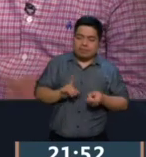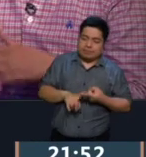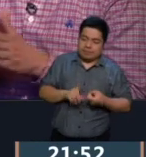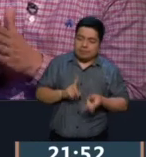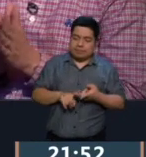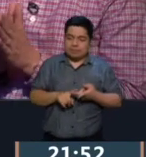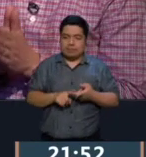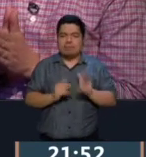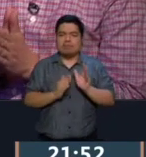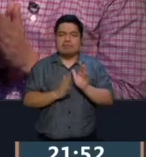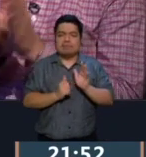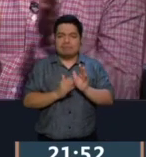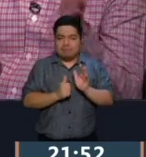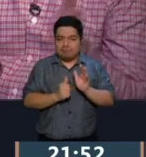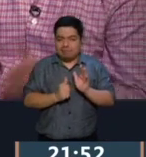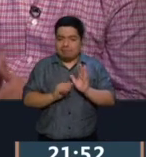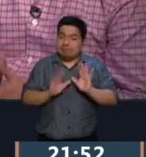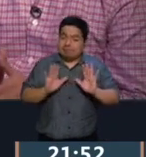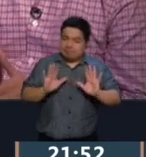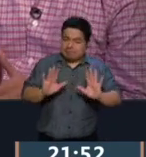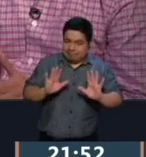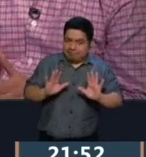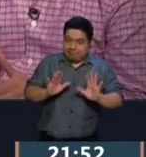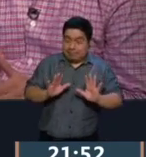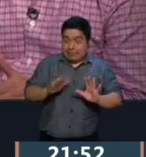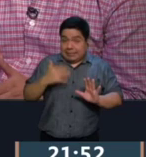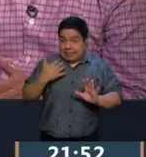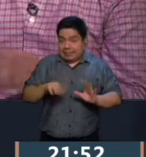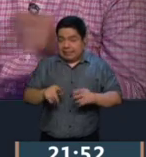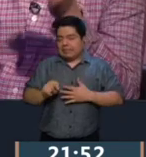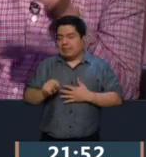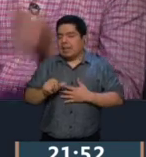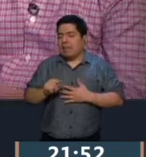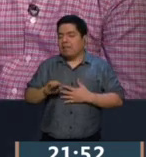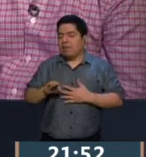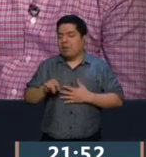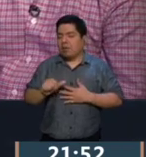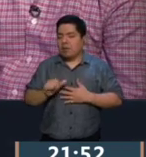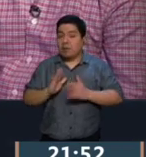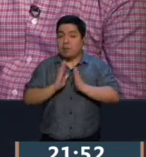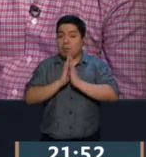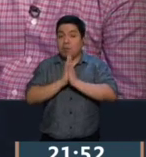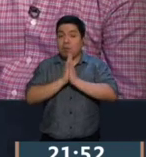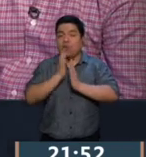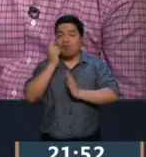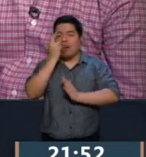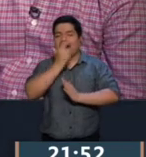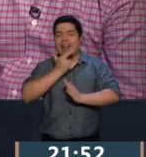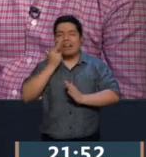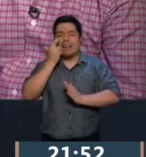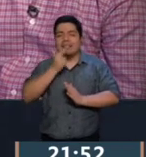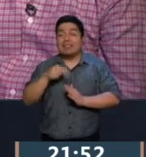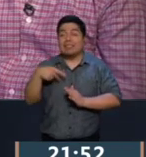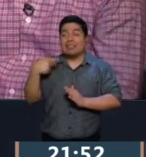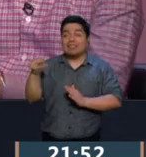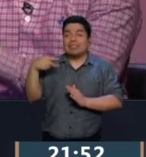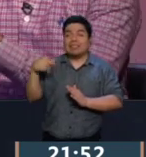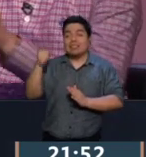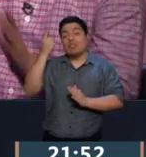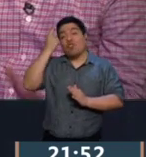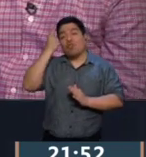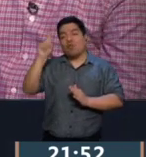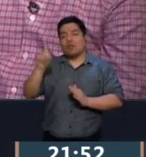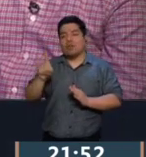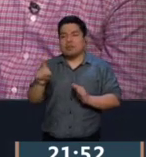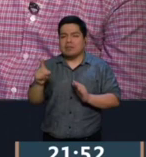Bueno, lo de los documentos, yo quiero... bueno, una cosa que gravísima de Taboada. Por favor, revisen su declaración patrimonial. Por ahí